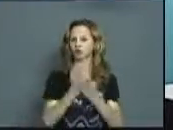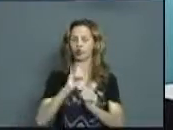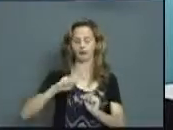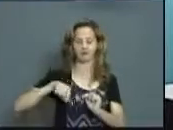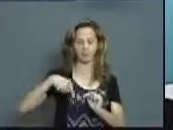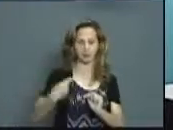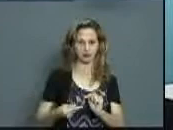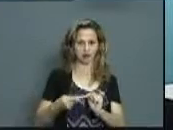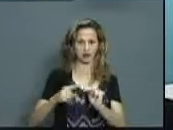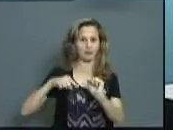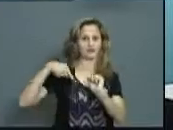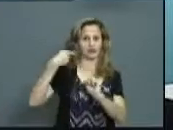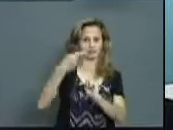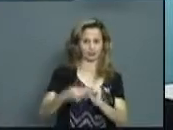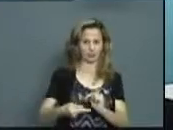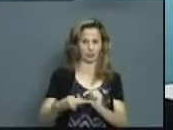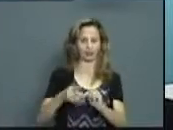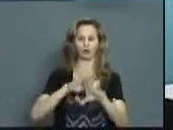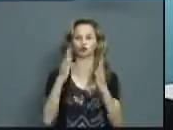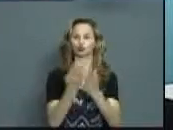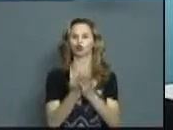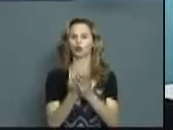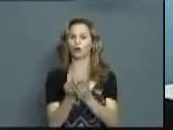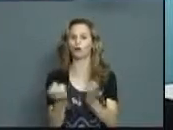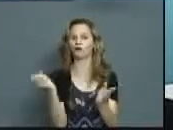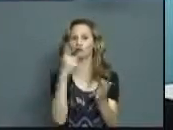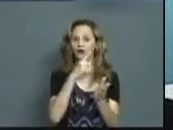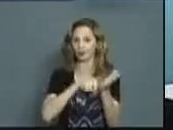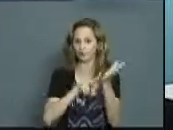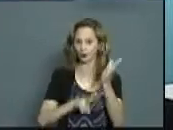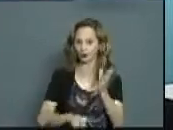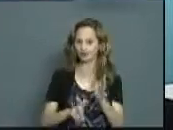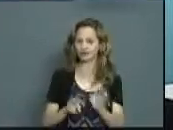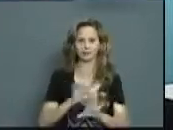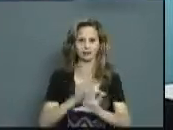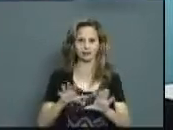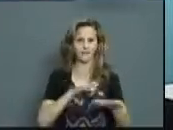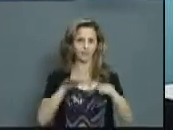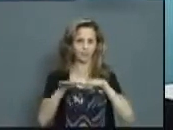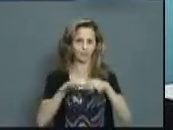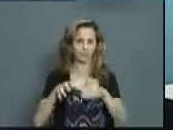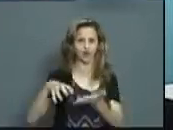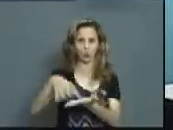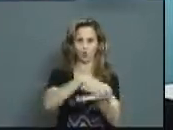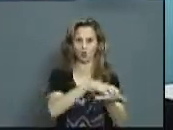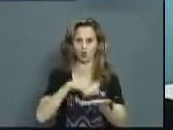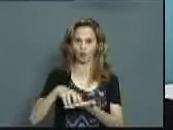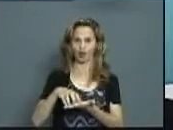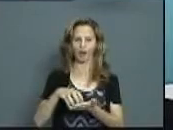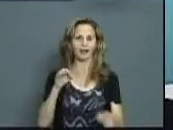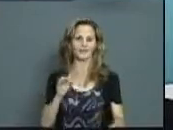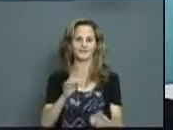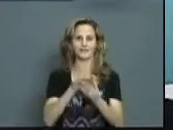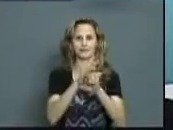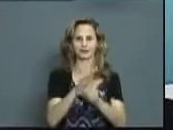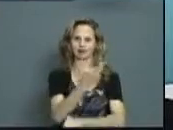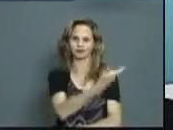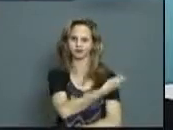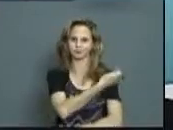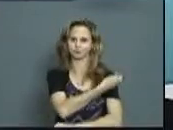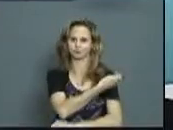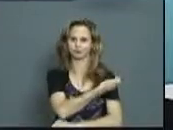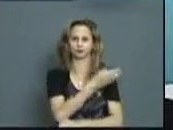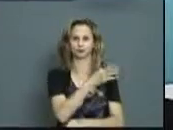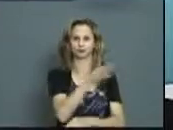pasado mañana terminará toda la provincia e inmediatamente que estén preparados los territorios se iniciará la vacunación. Una